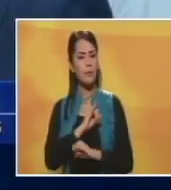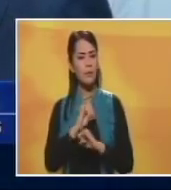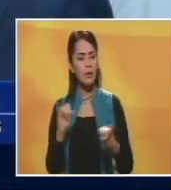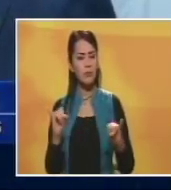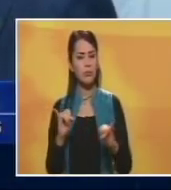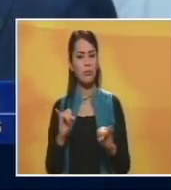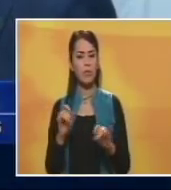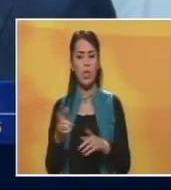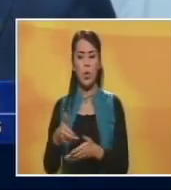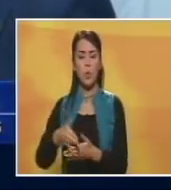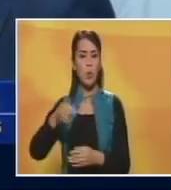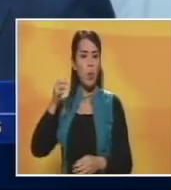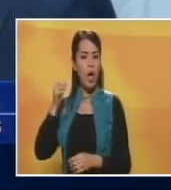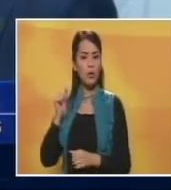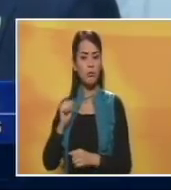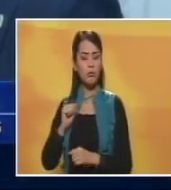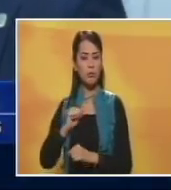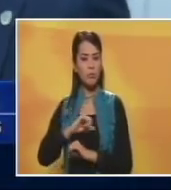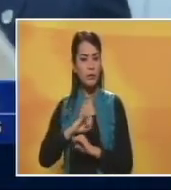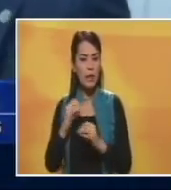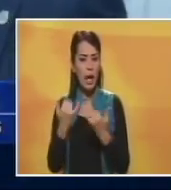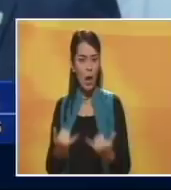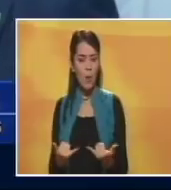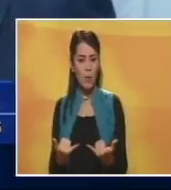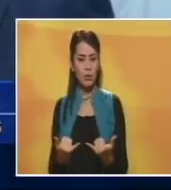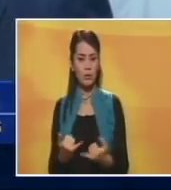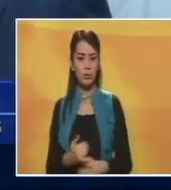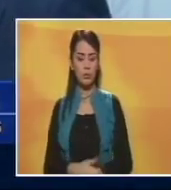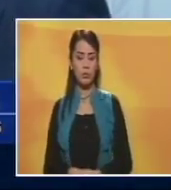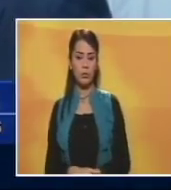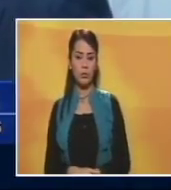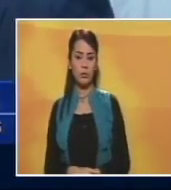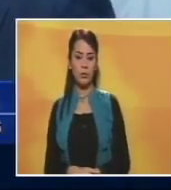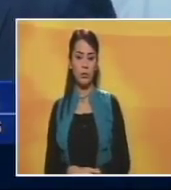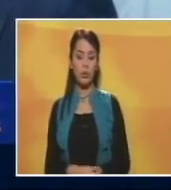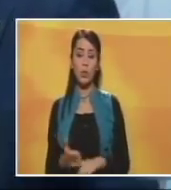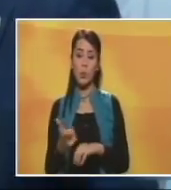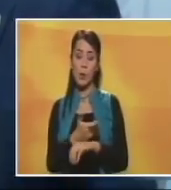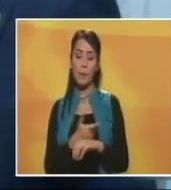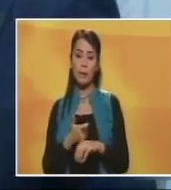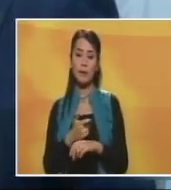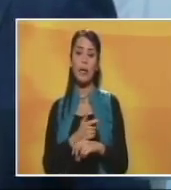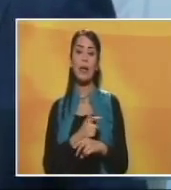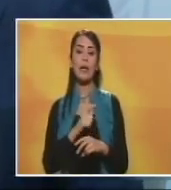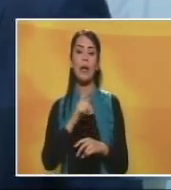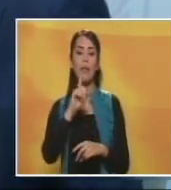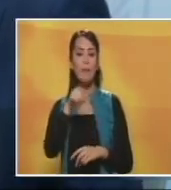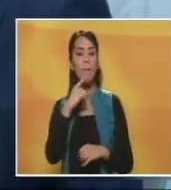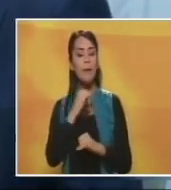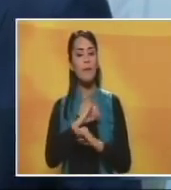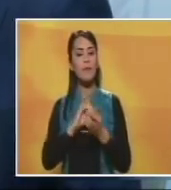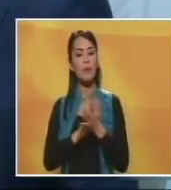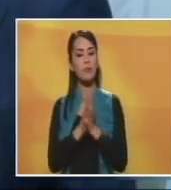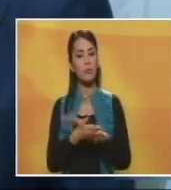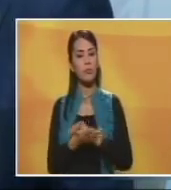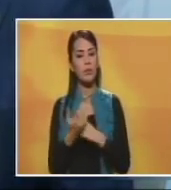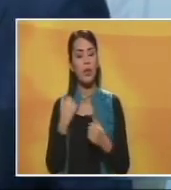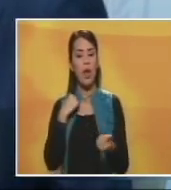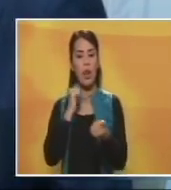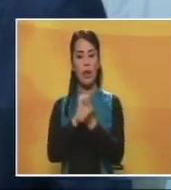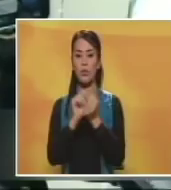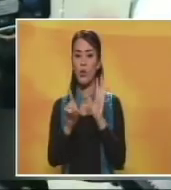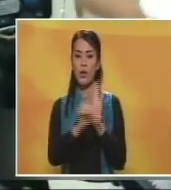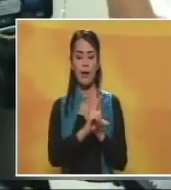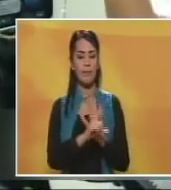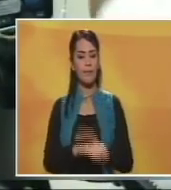y desarme de inmediato a los elementos progubernamentales y para que ponga fin a las detenciones